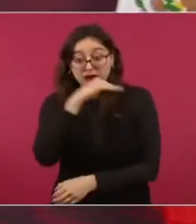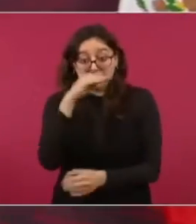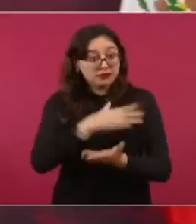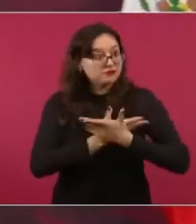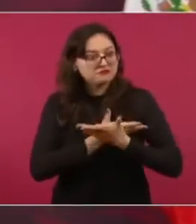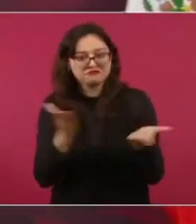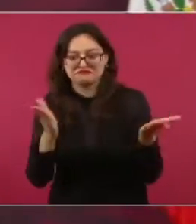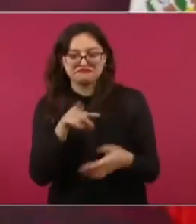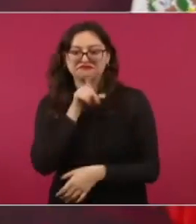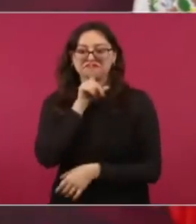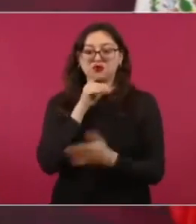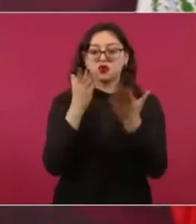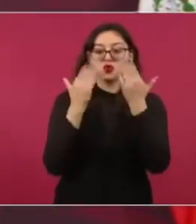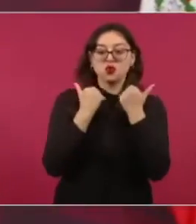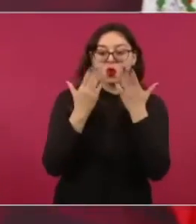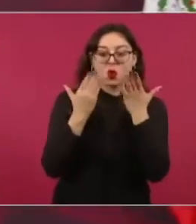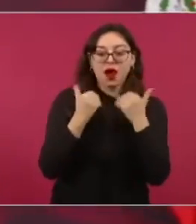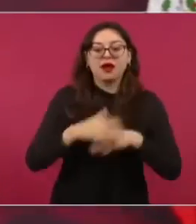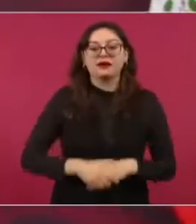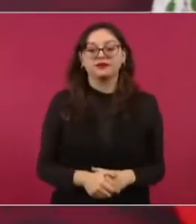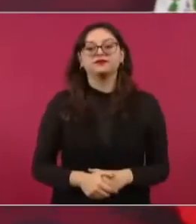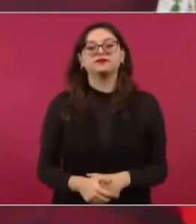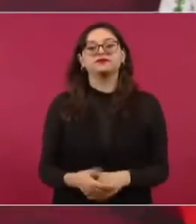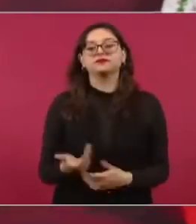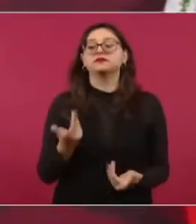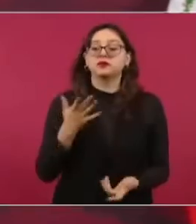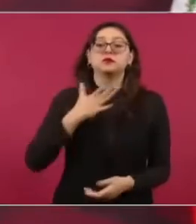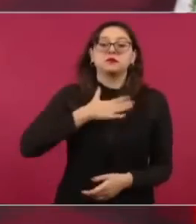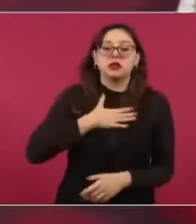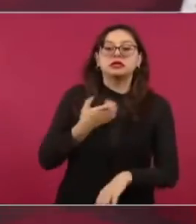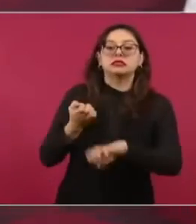Bueno, empezamos a entregar los libros